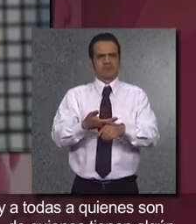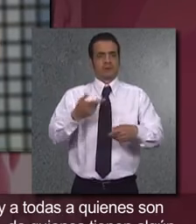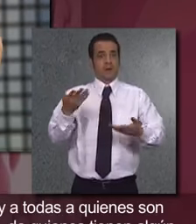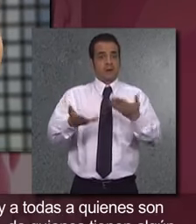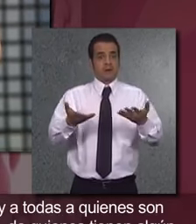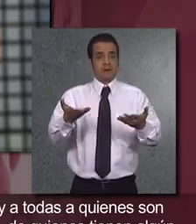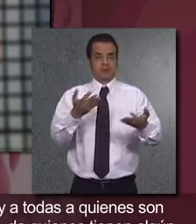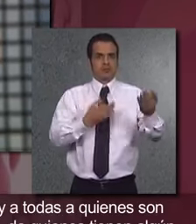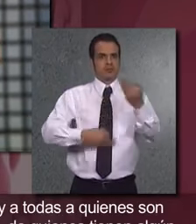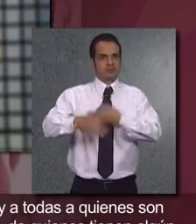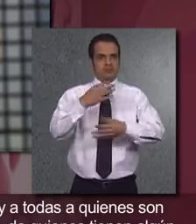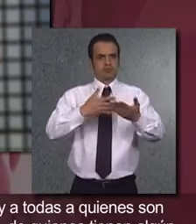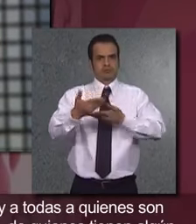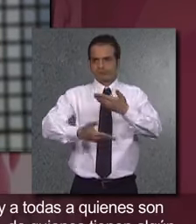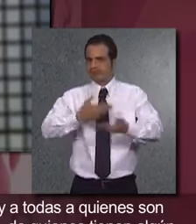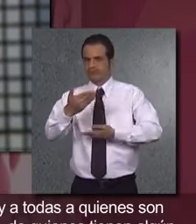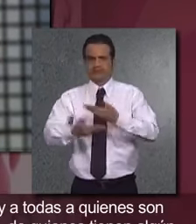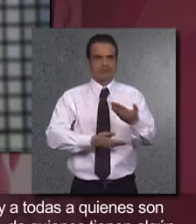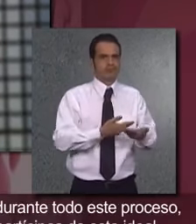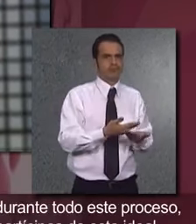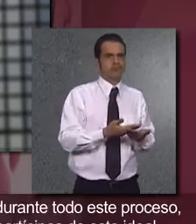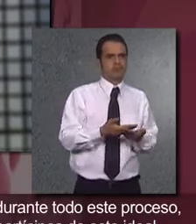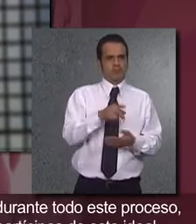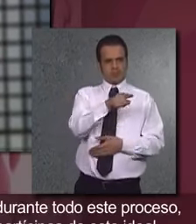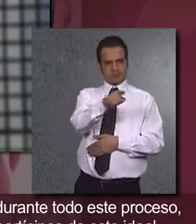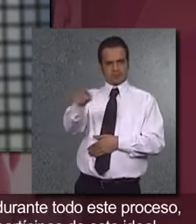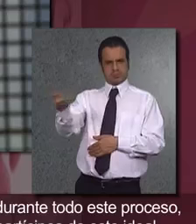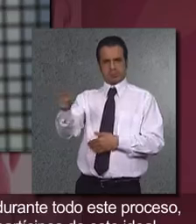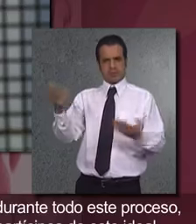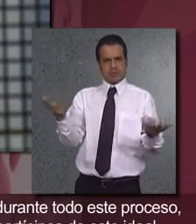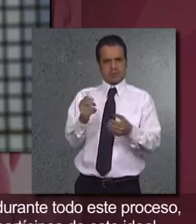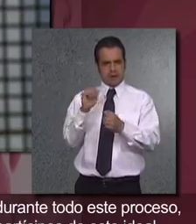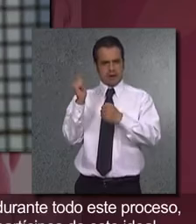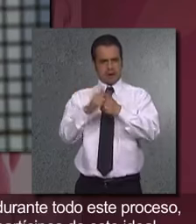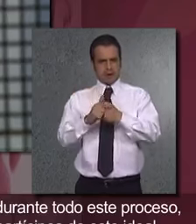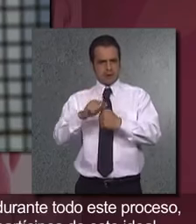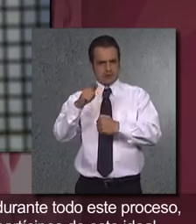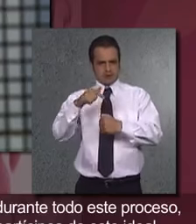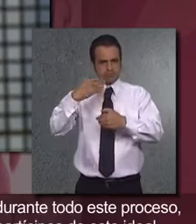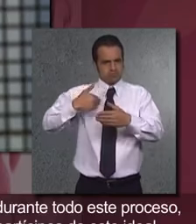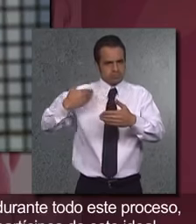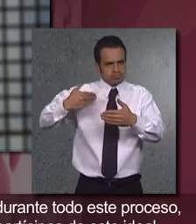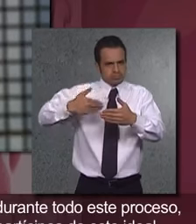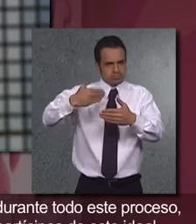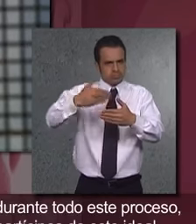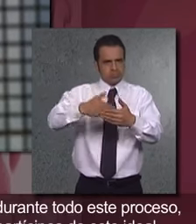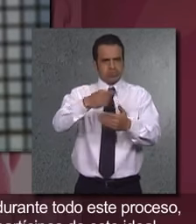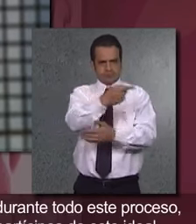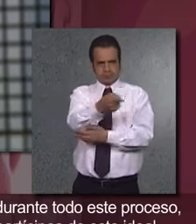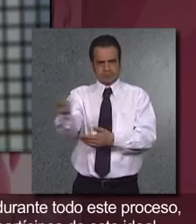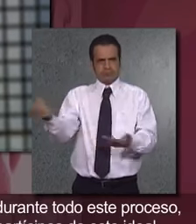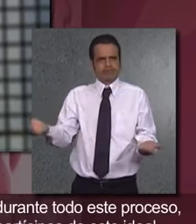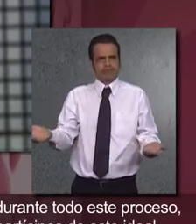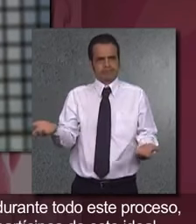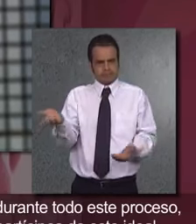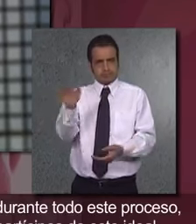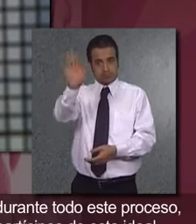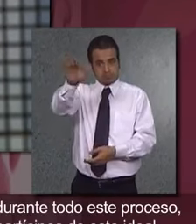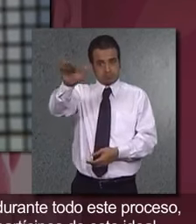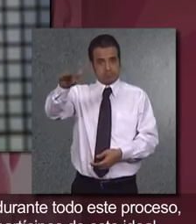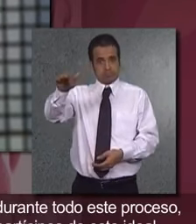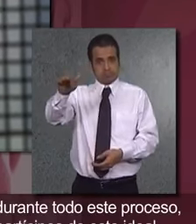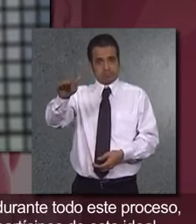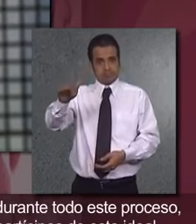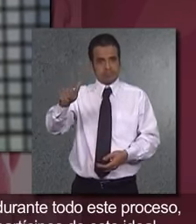partícipes, responsables, quienes tienen algún tipo de tramo de acción durante todo este proceso, a que